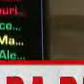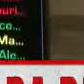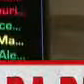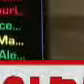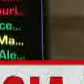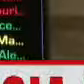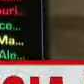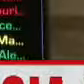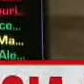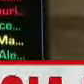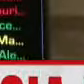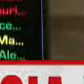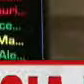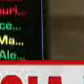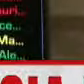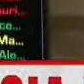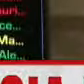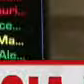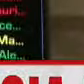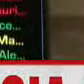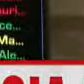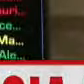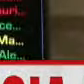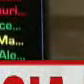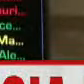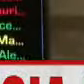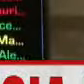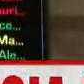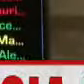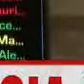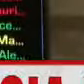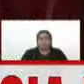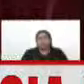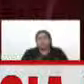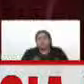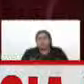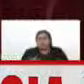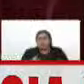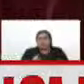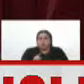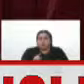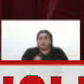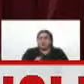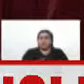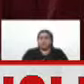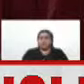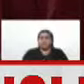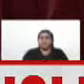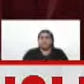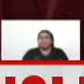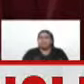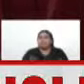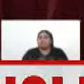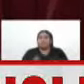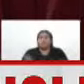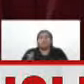un instrumento de esta naturaleza. A mí no me gusta. Y además se demora muchísimo más haciéndolo de esta manera, porque